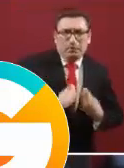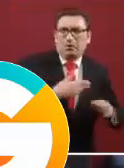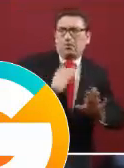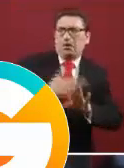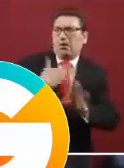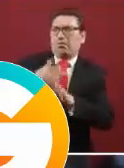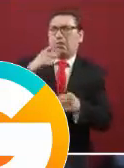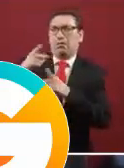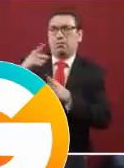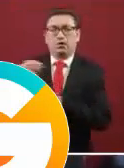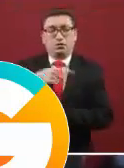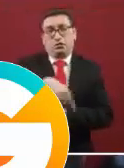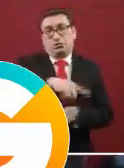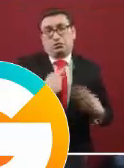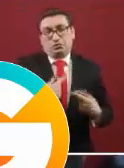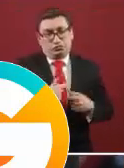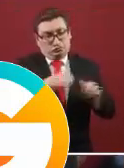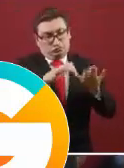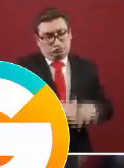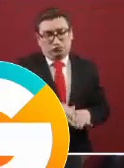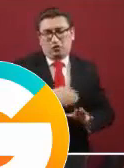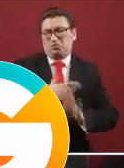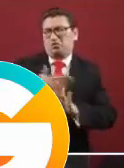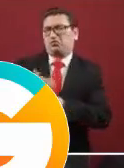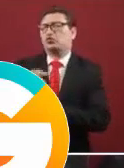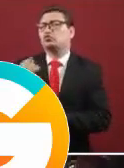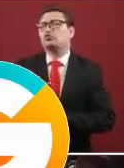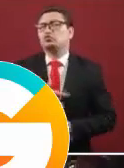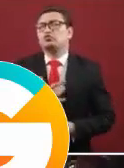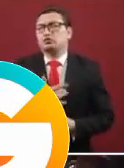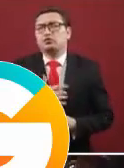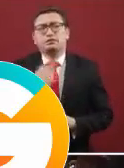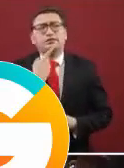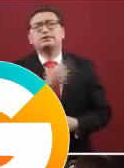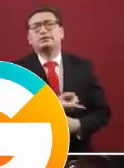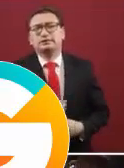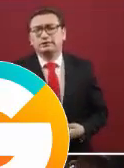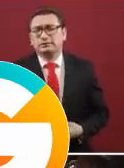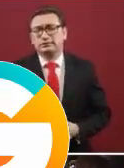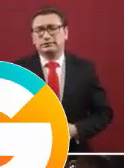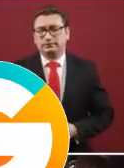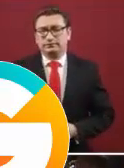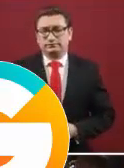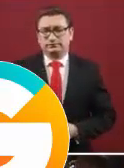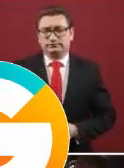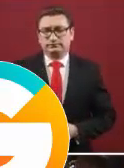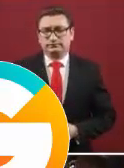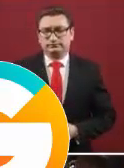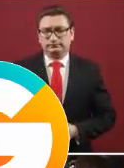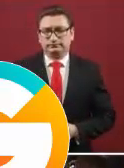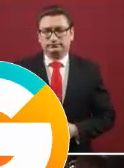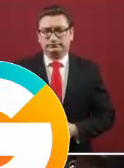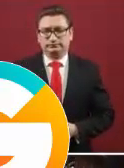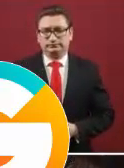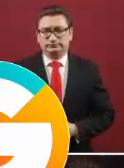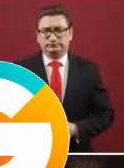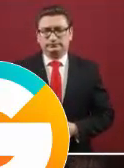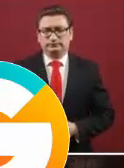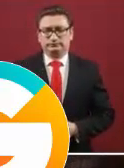o escritores que pues están llamando a la sociedad en general? Pues mire, están en